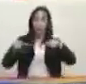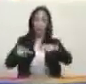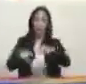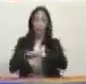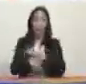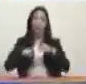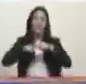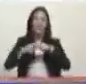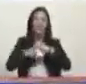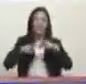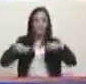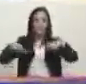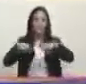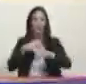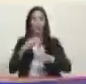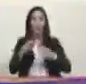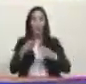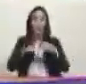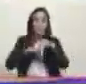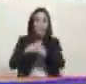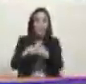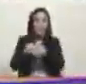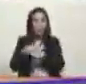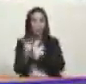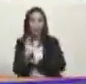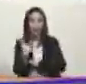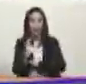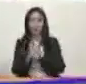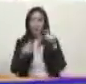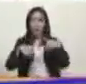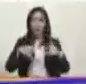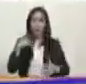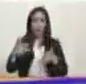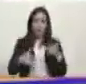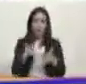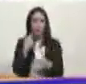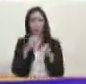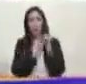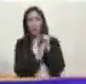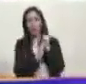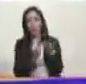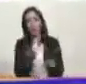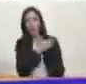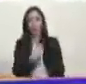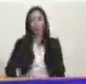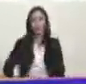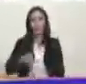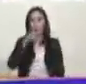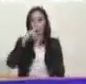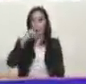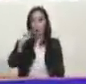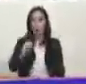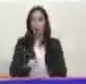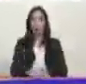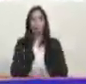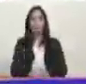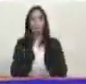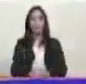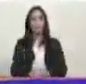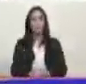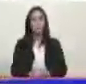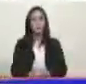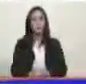de talleres del Metro de Caracas, actividad que está encabezada por el presidente constitucional de la